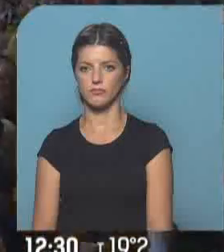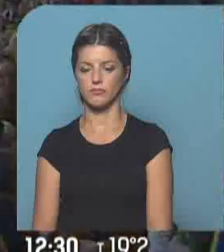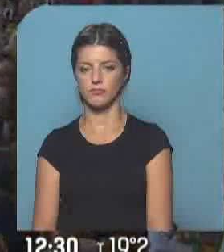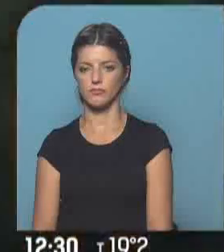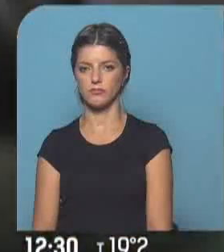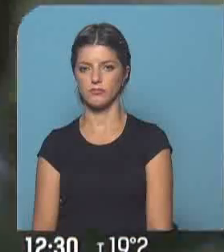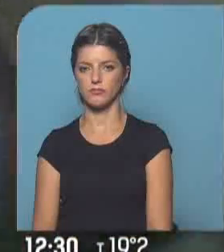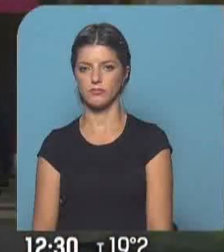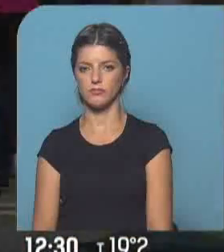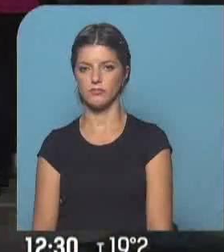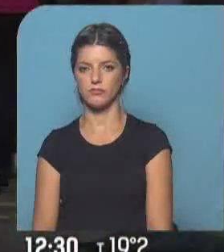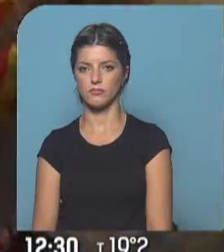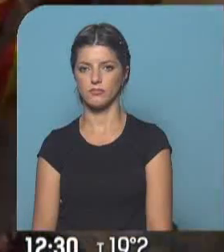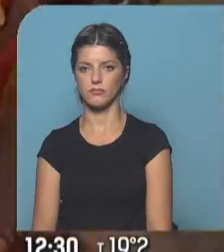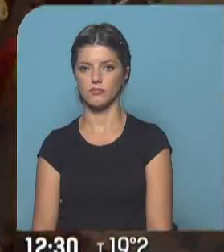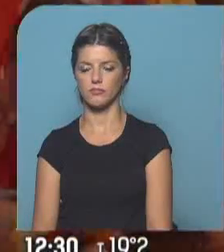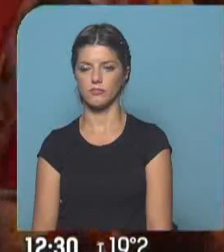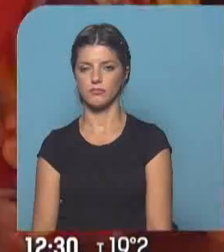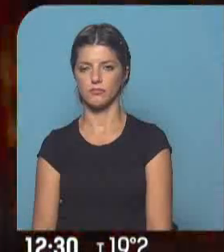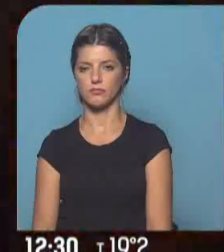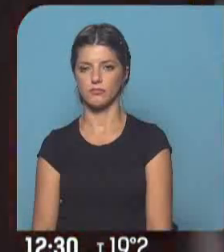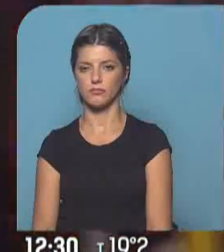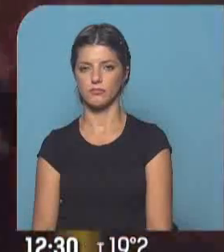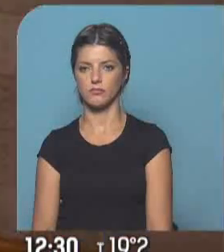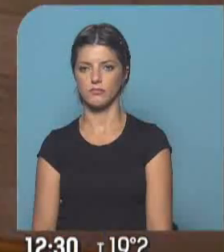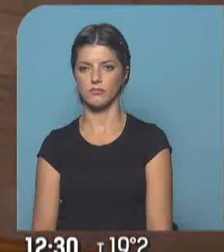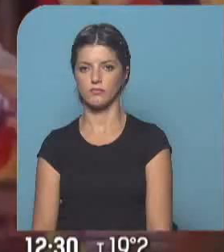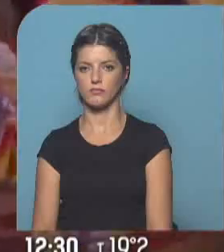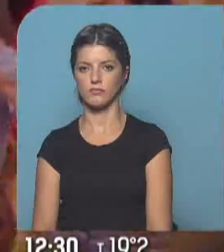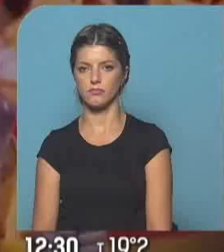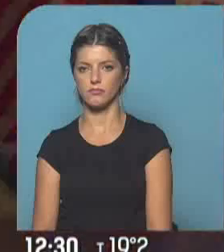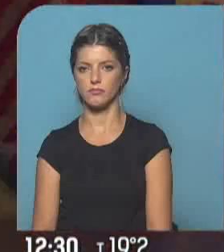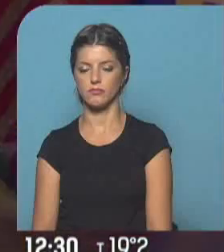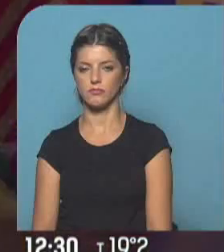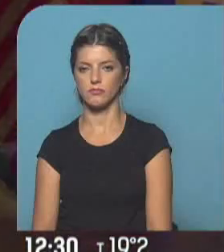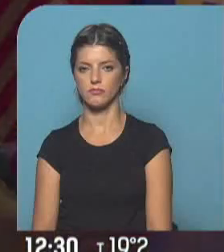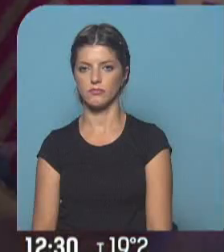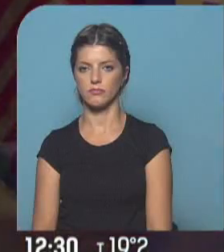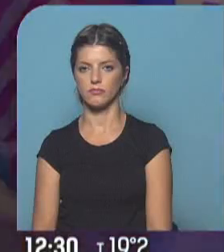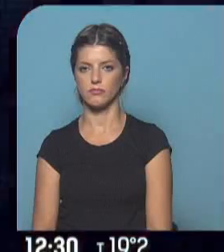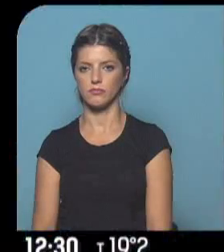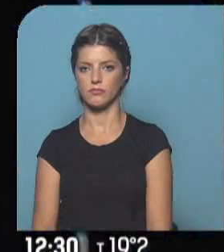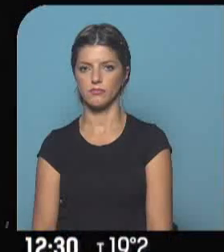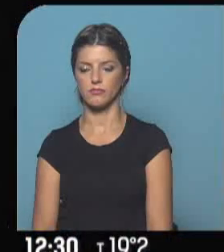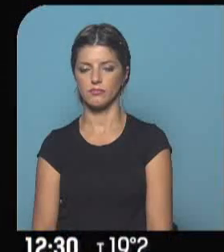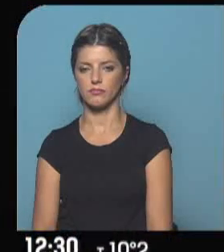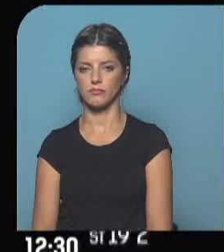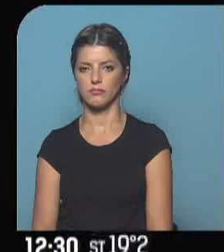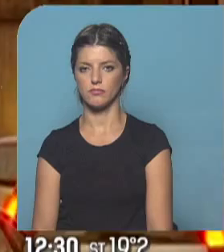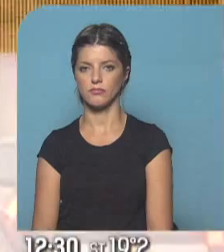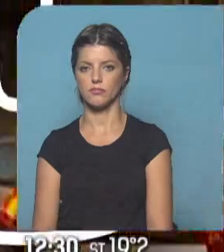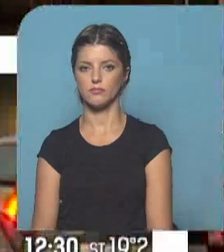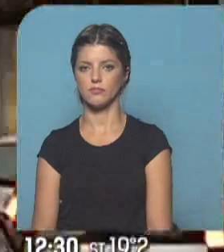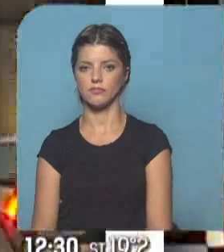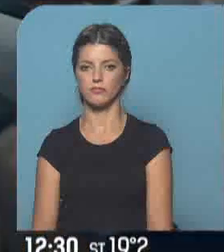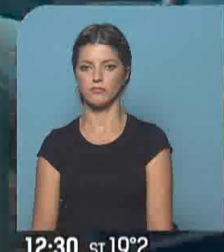Suspengui els efectes de la declaració d'independència. Hoy la sociedad catalana está fracturada.